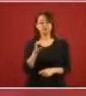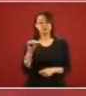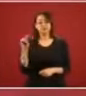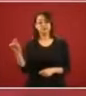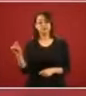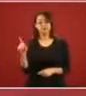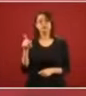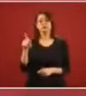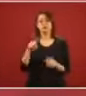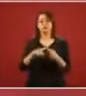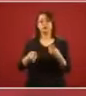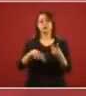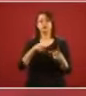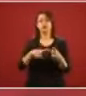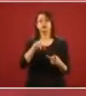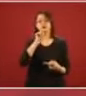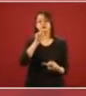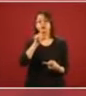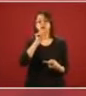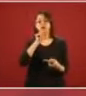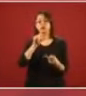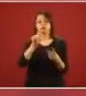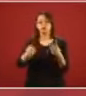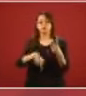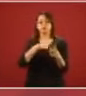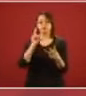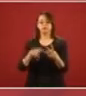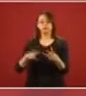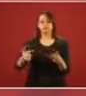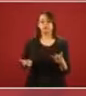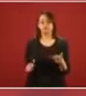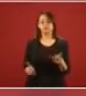en Jalisco y en Guanajuato,